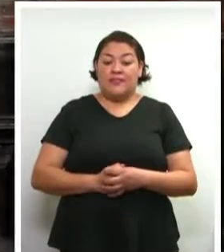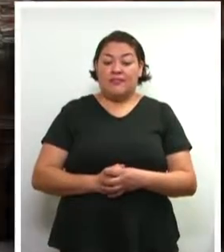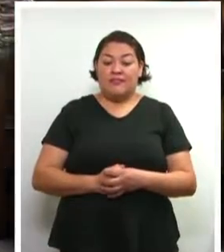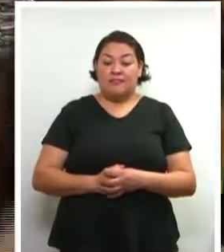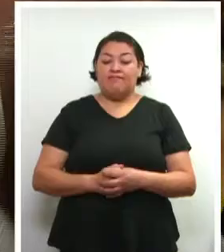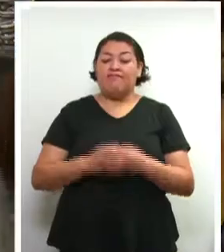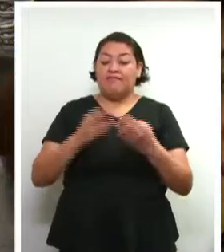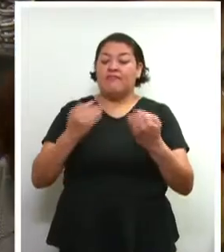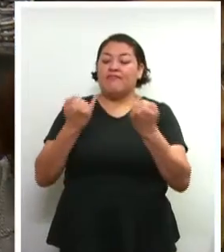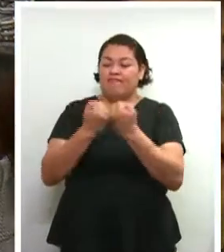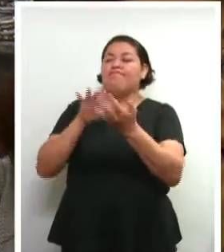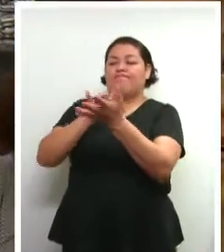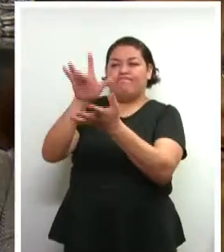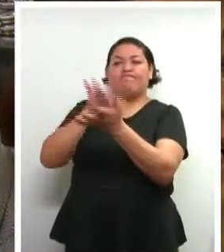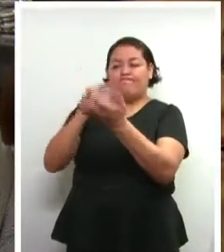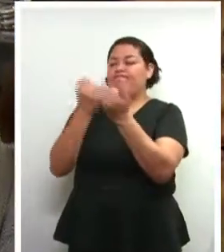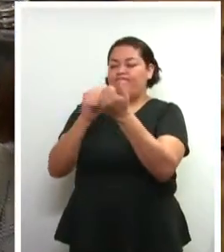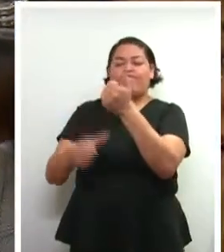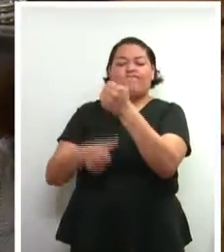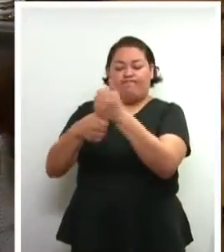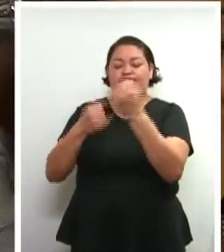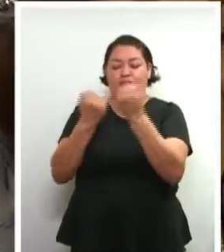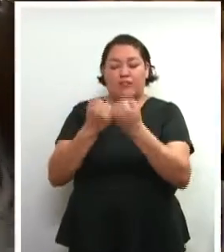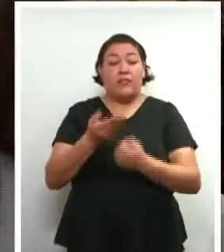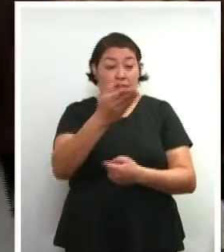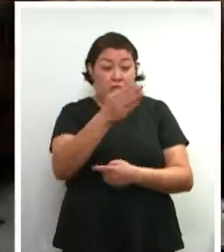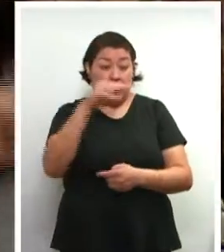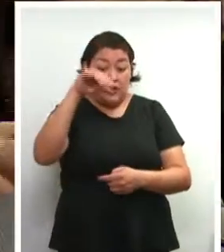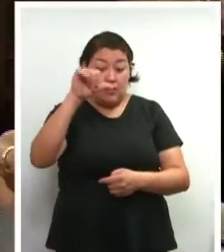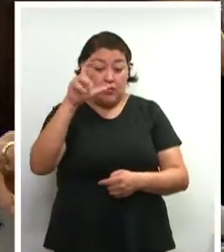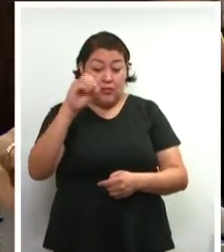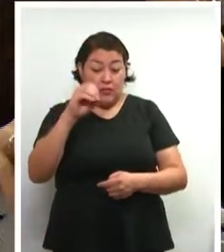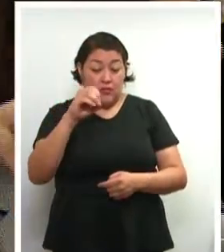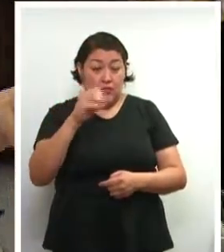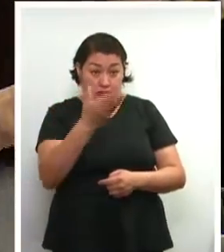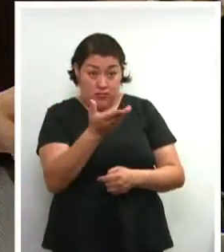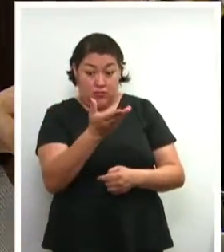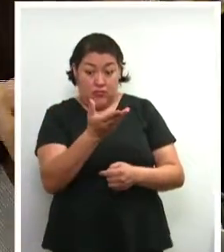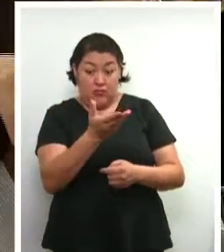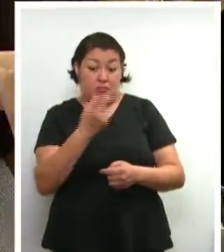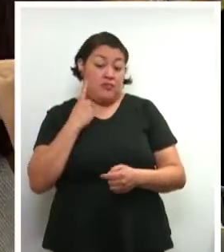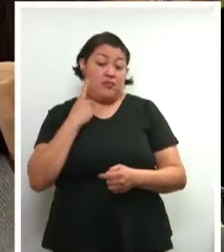Ha dicho Horacio Franco. Diputado Mardoni.